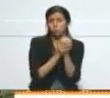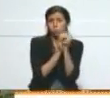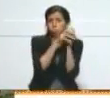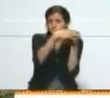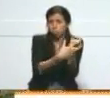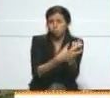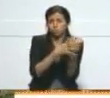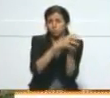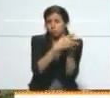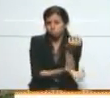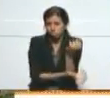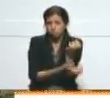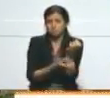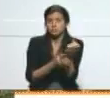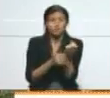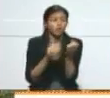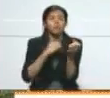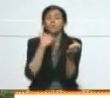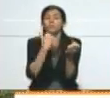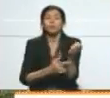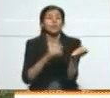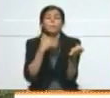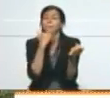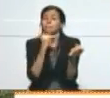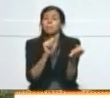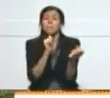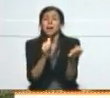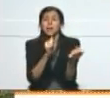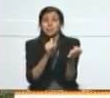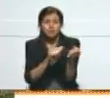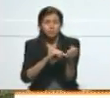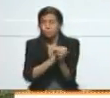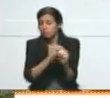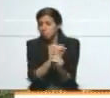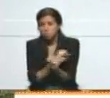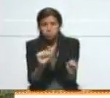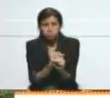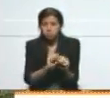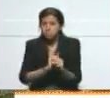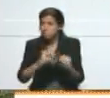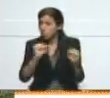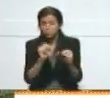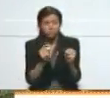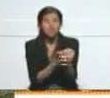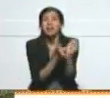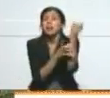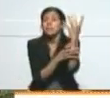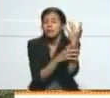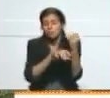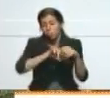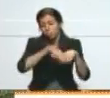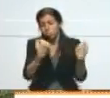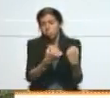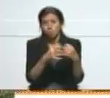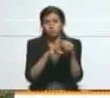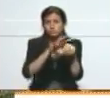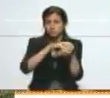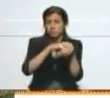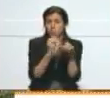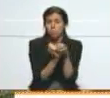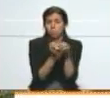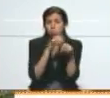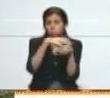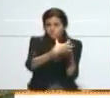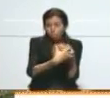Disparó esto, no funcionó, le explotó y le voló la mano completa. Qué pena, Dios mío. Qué pena. Y